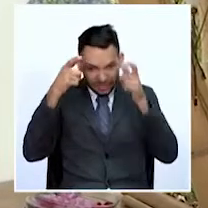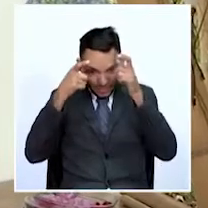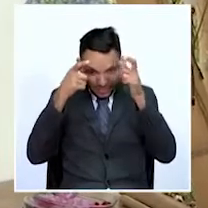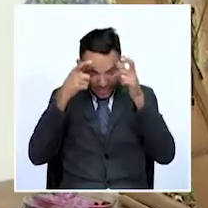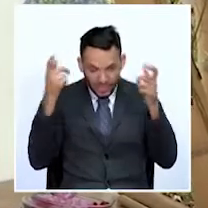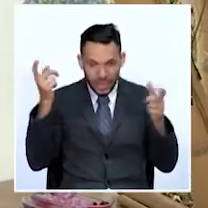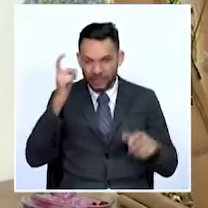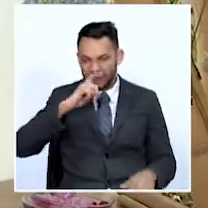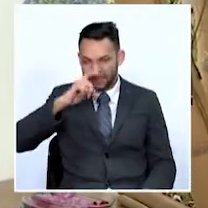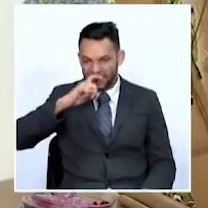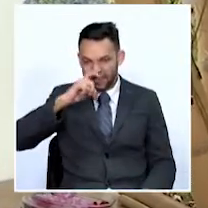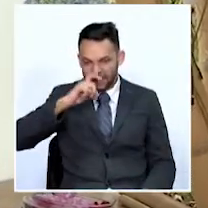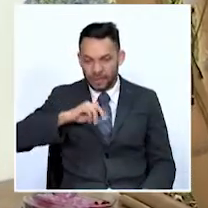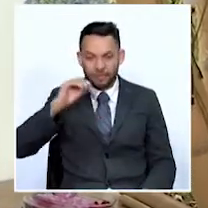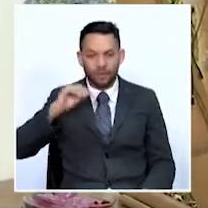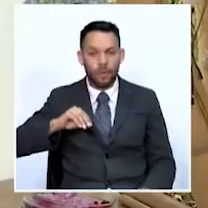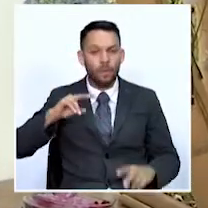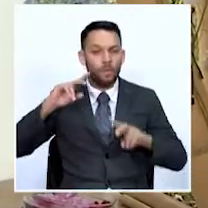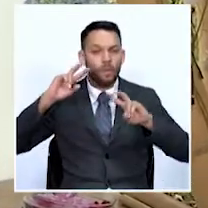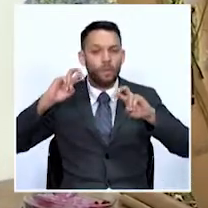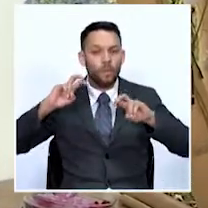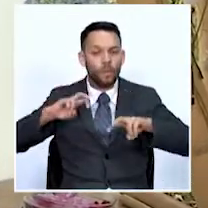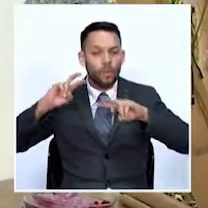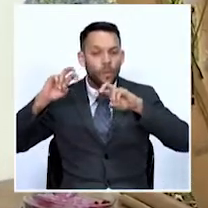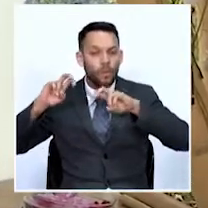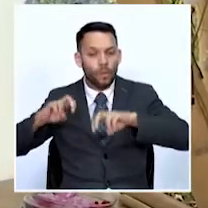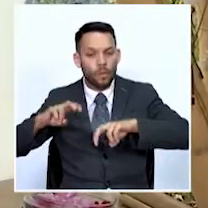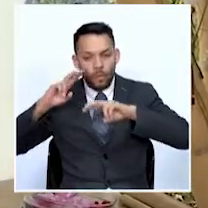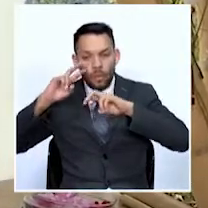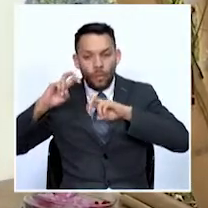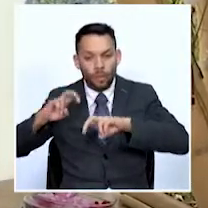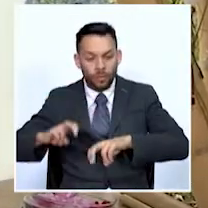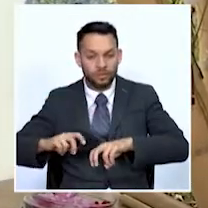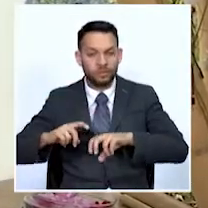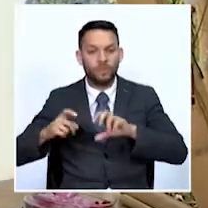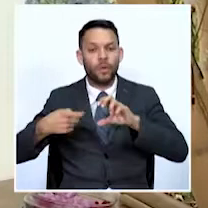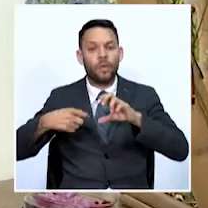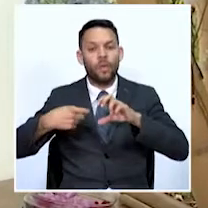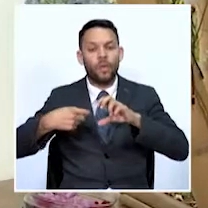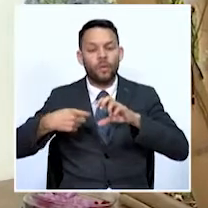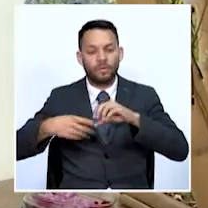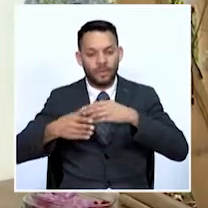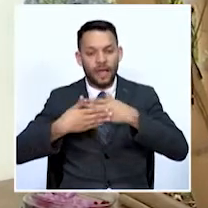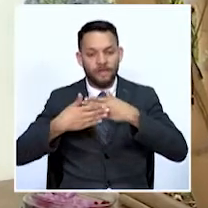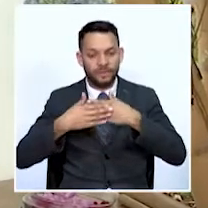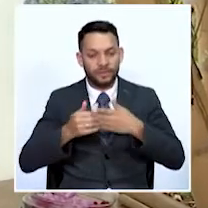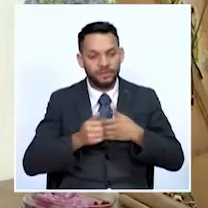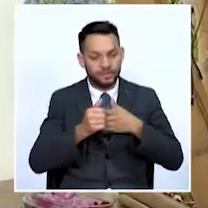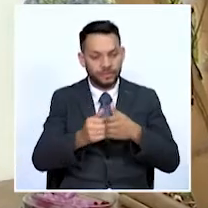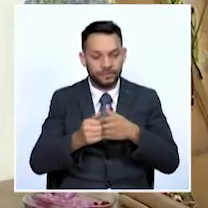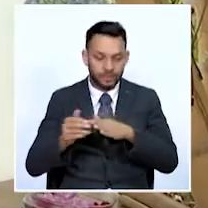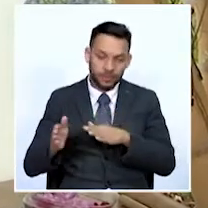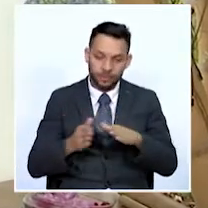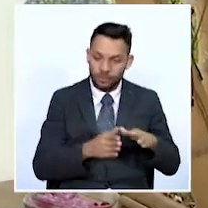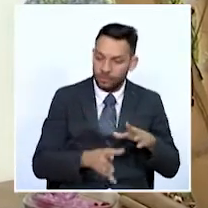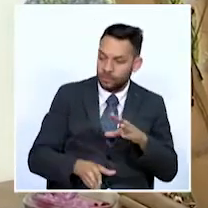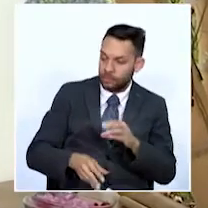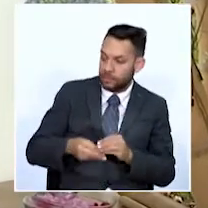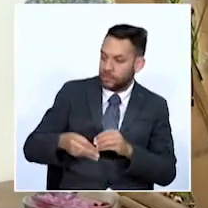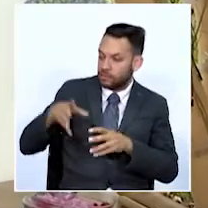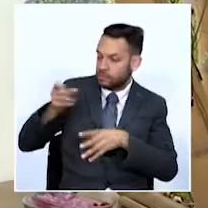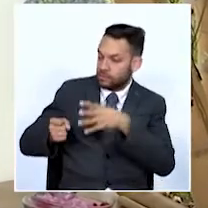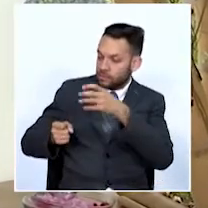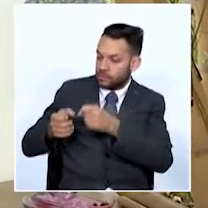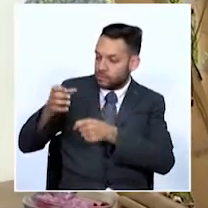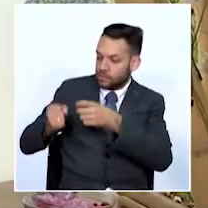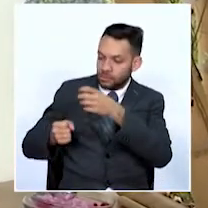prostaglandinas. Eso ustedes lo pueden buscar, se llama proteosaurismosis. Y los lácteos, nos dijeron que